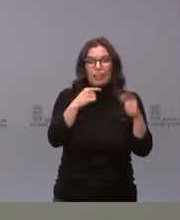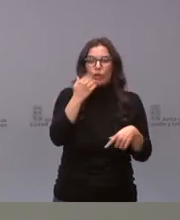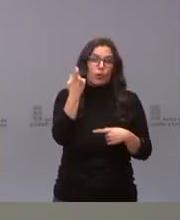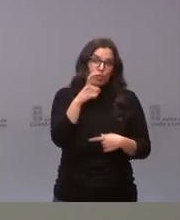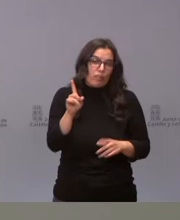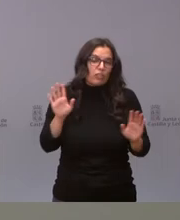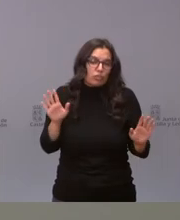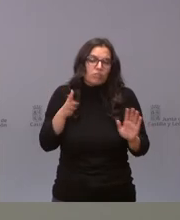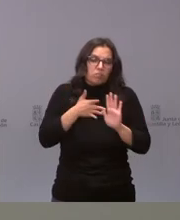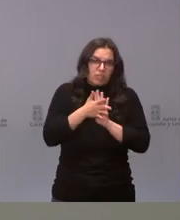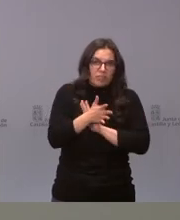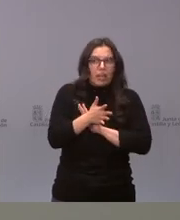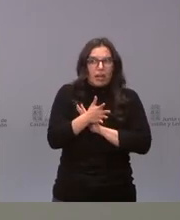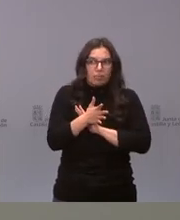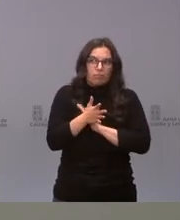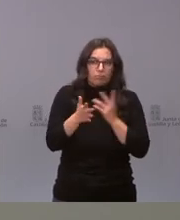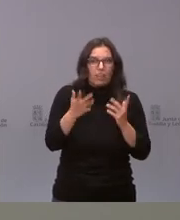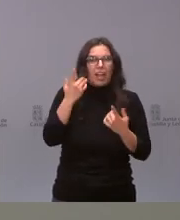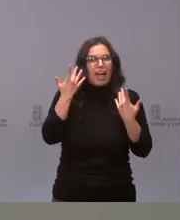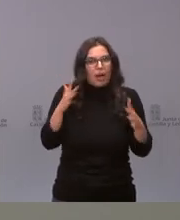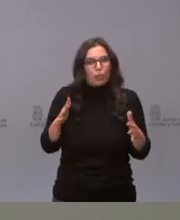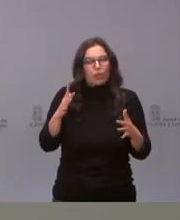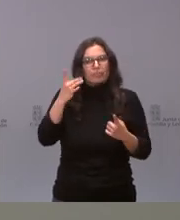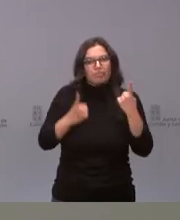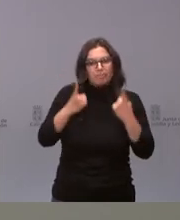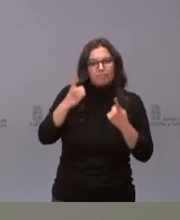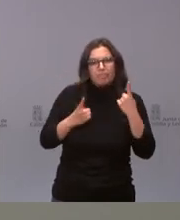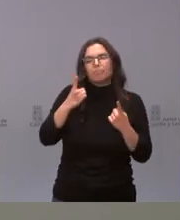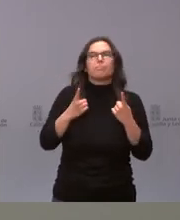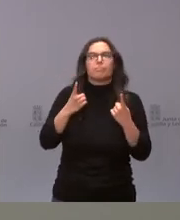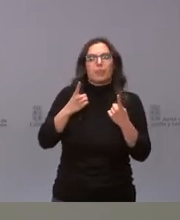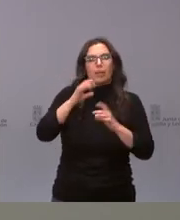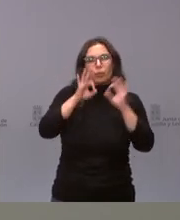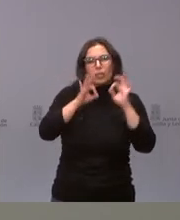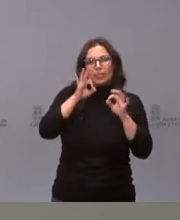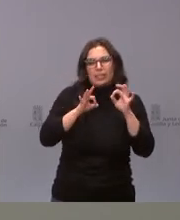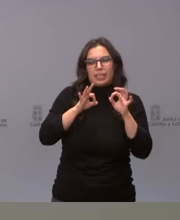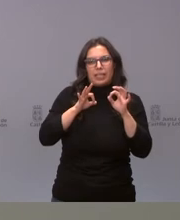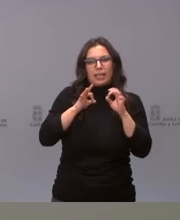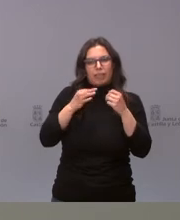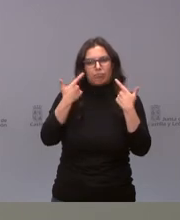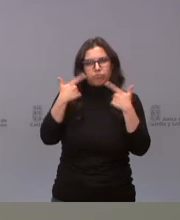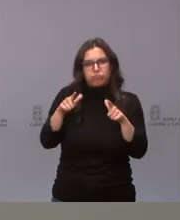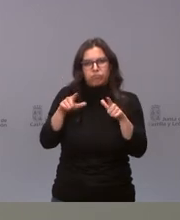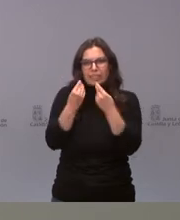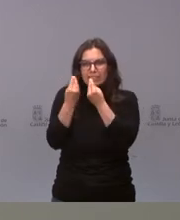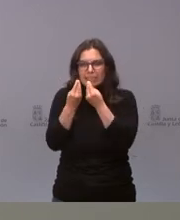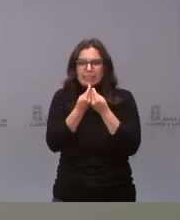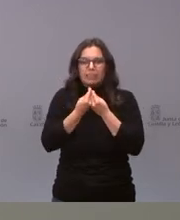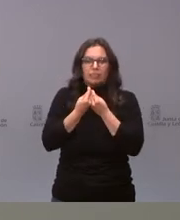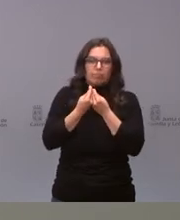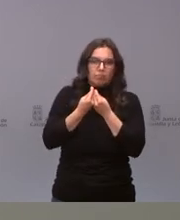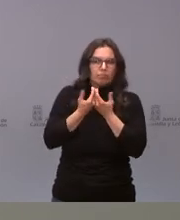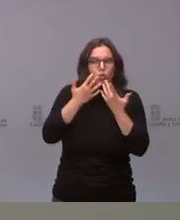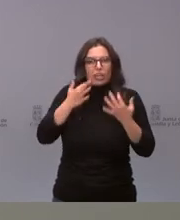tanto, eso que en algún momento de alta incidencia de ingresos en la UCI hemos tenido que hacer, pues